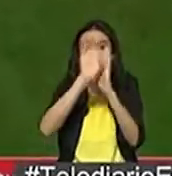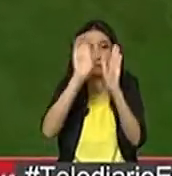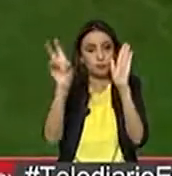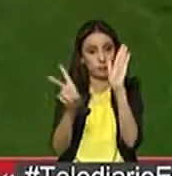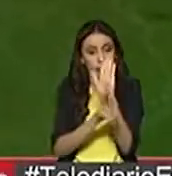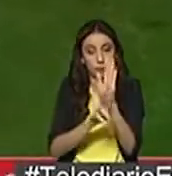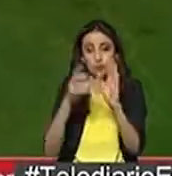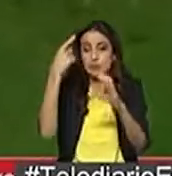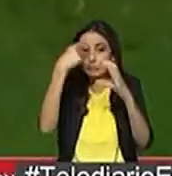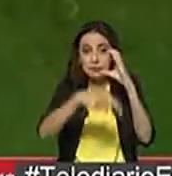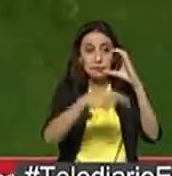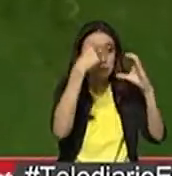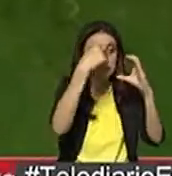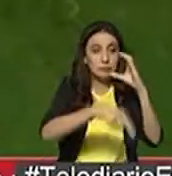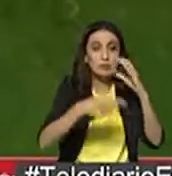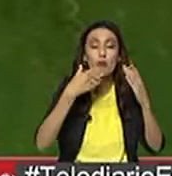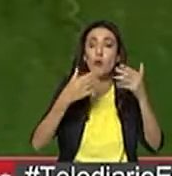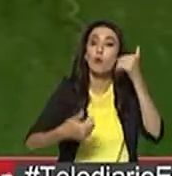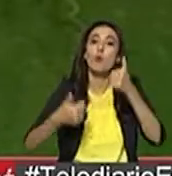correo